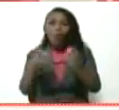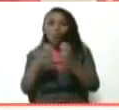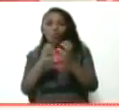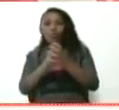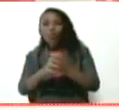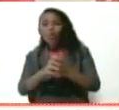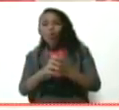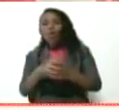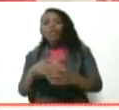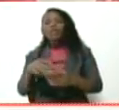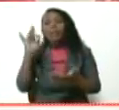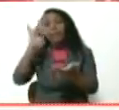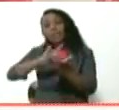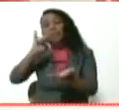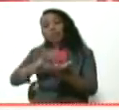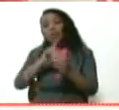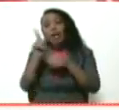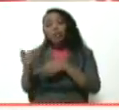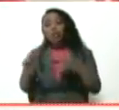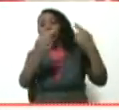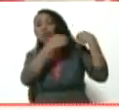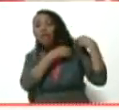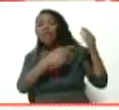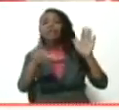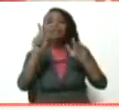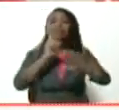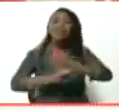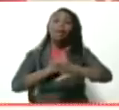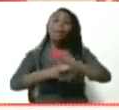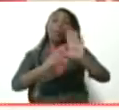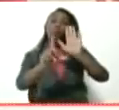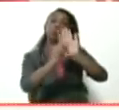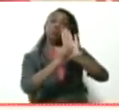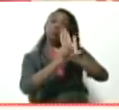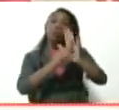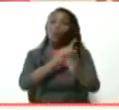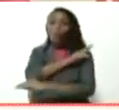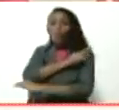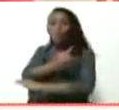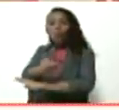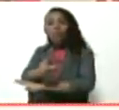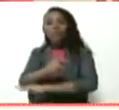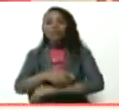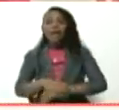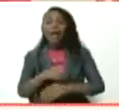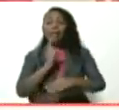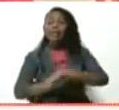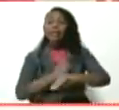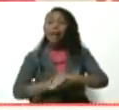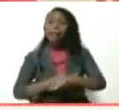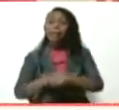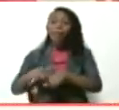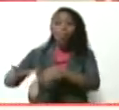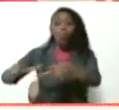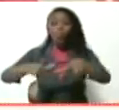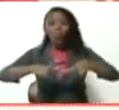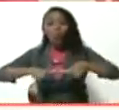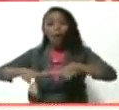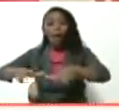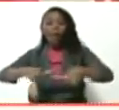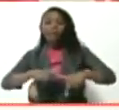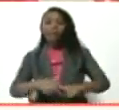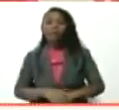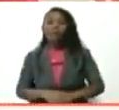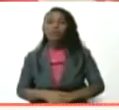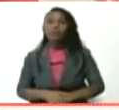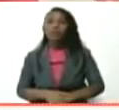está funcionando, que tiene además unos lapsos legales que cumplir en tiempo, en espacio,